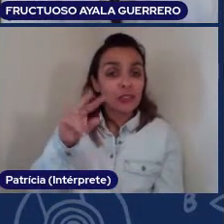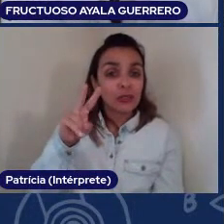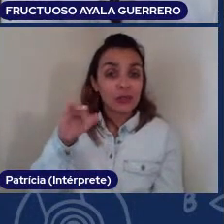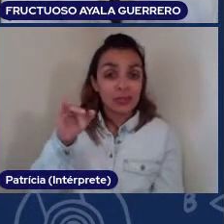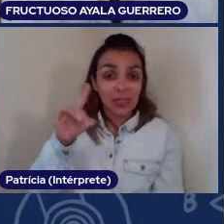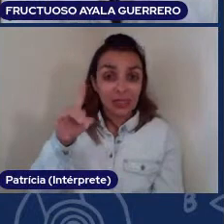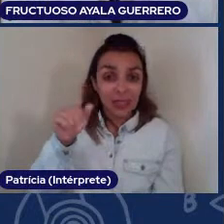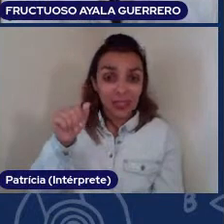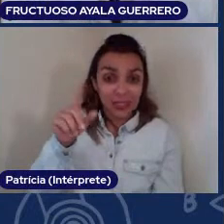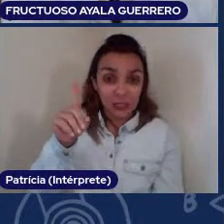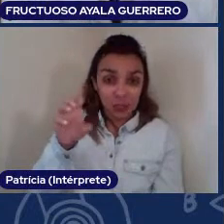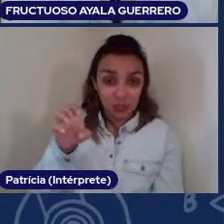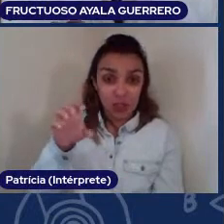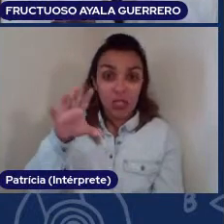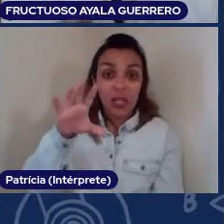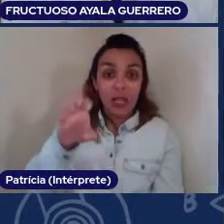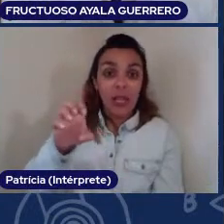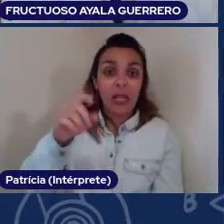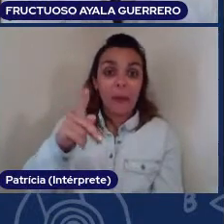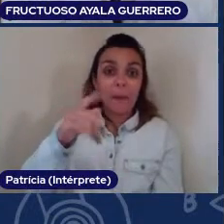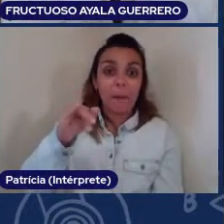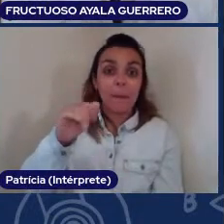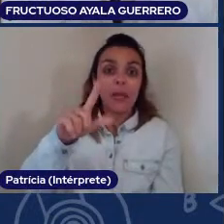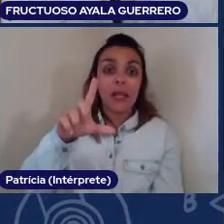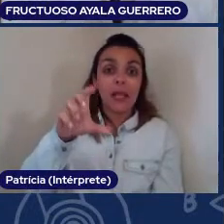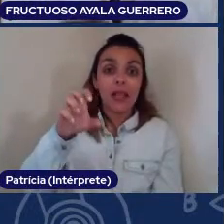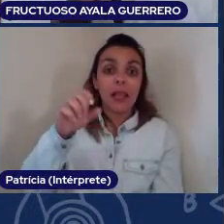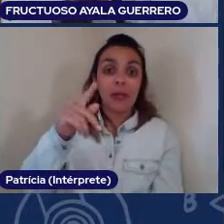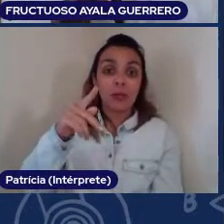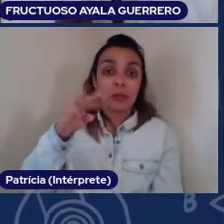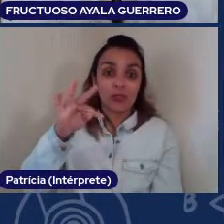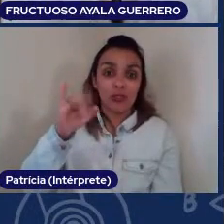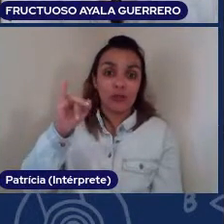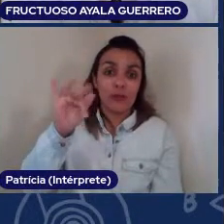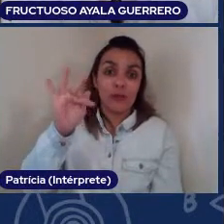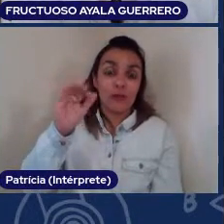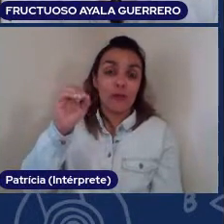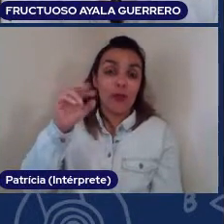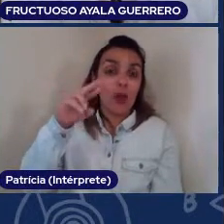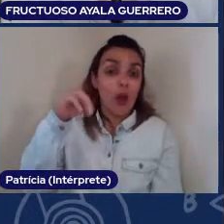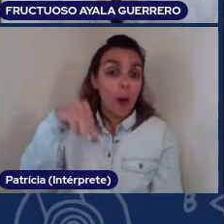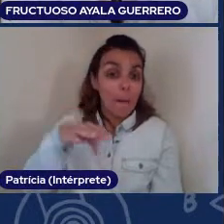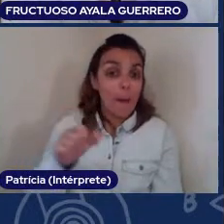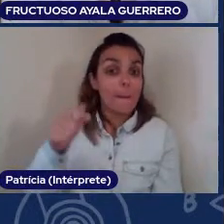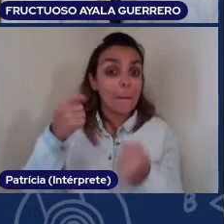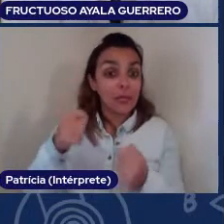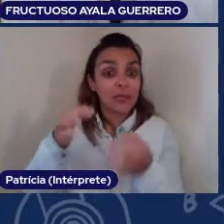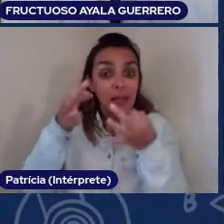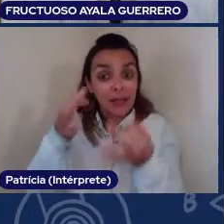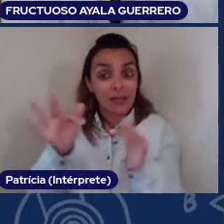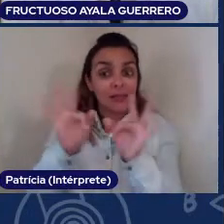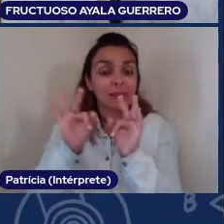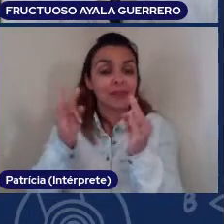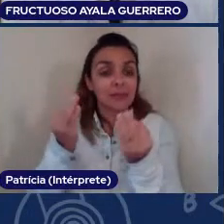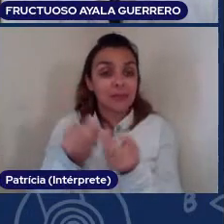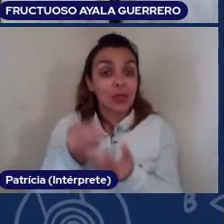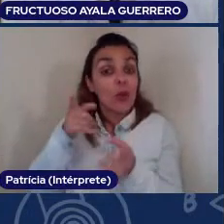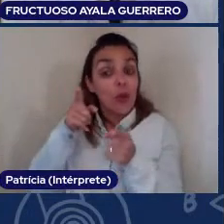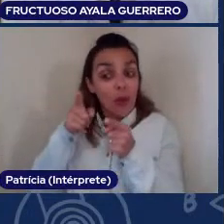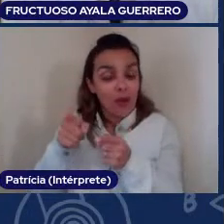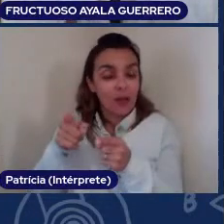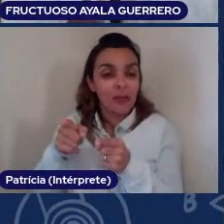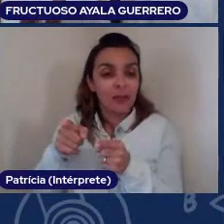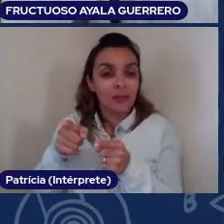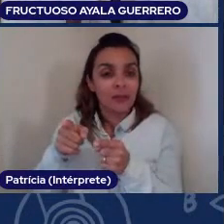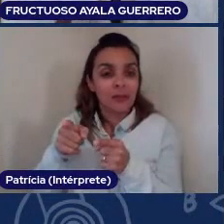recomendación a los adultos, a los padres de los niños autistas, que pongan atención. Aunque en este momento